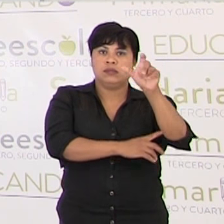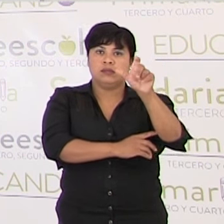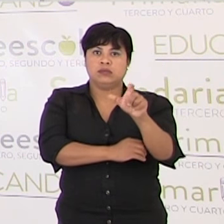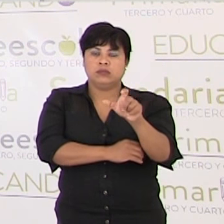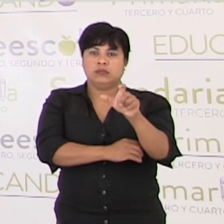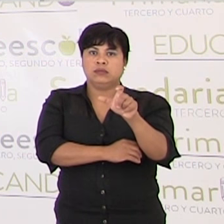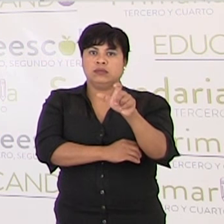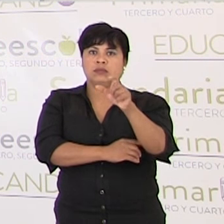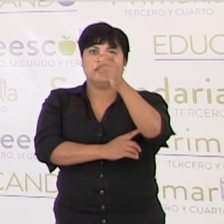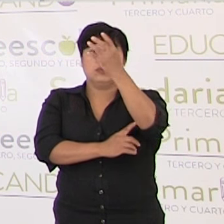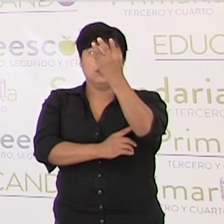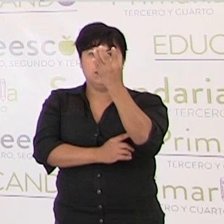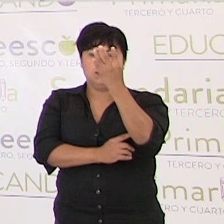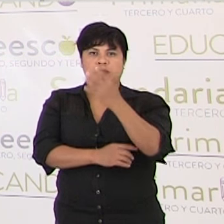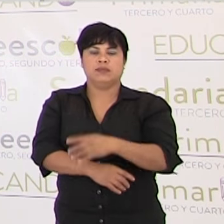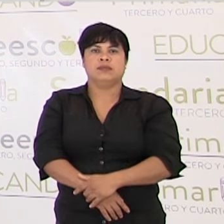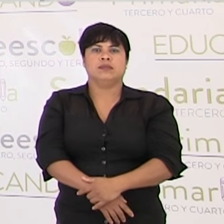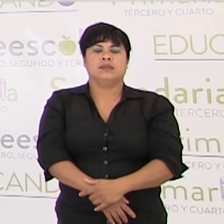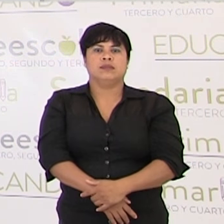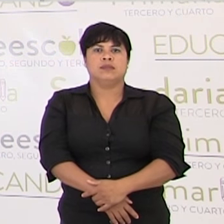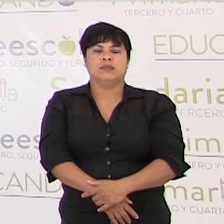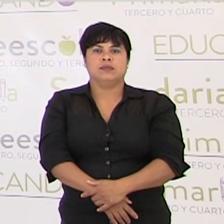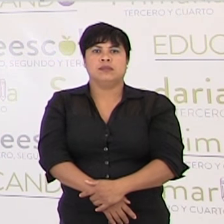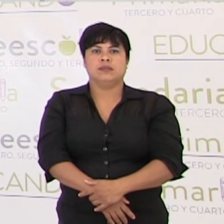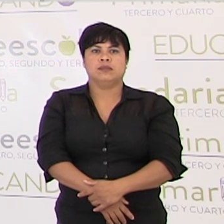5x cuadrado. ¿Sí?